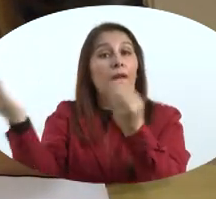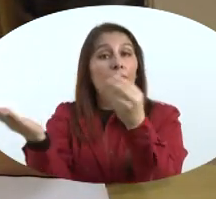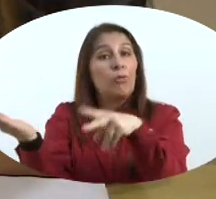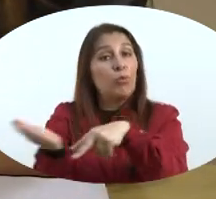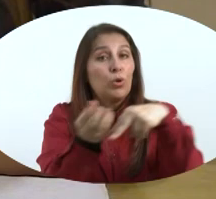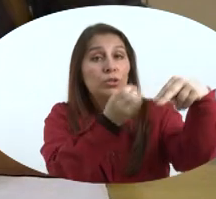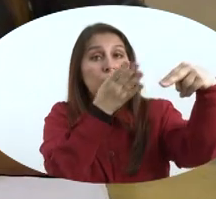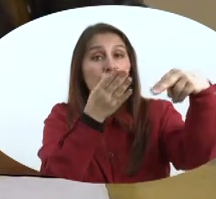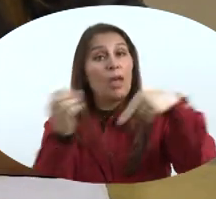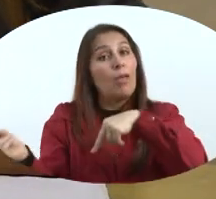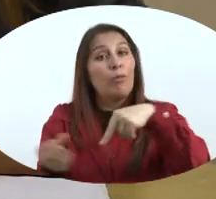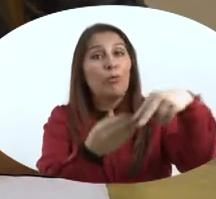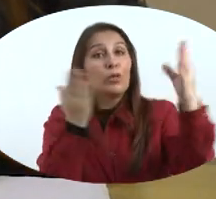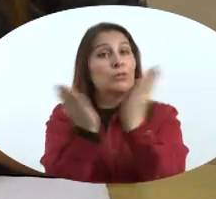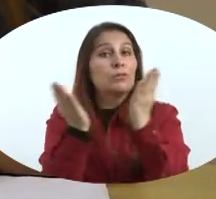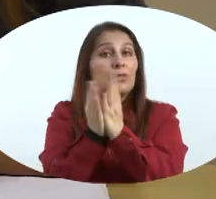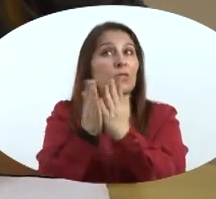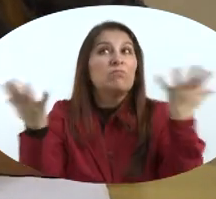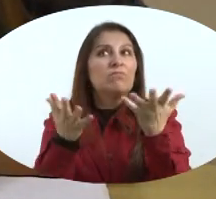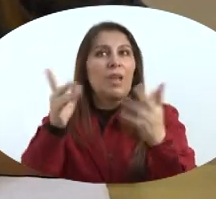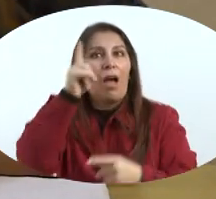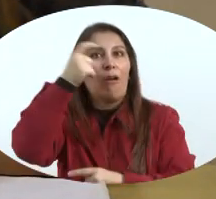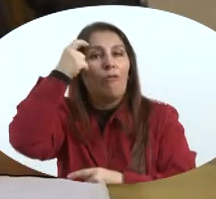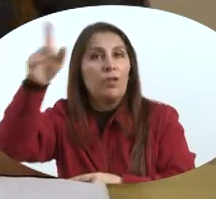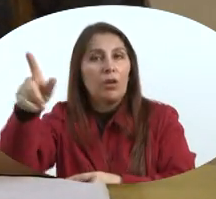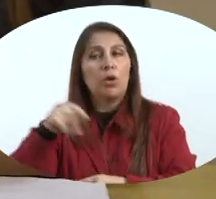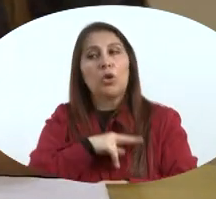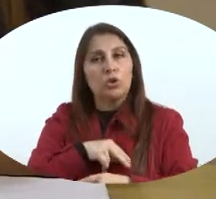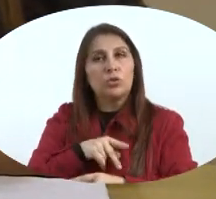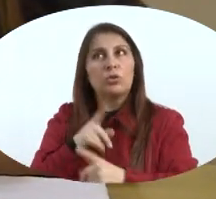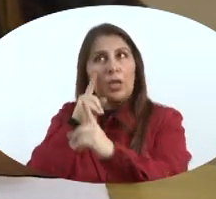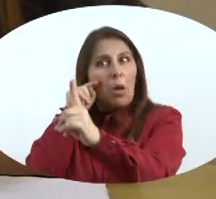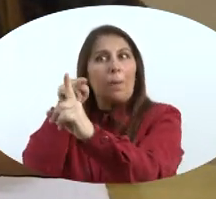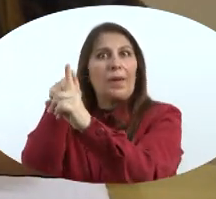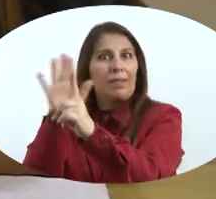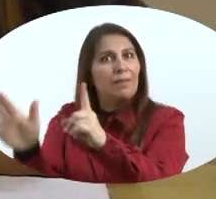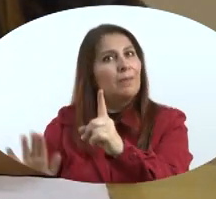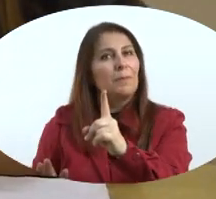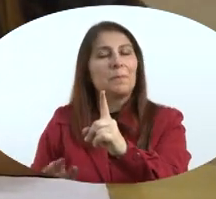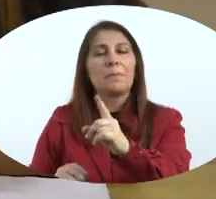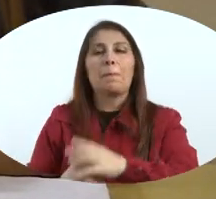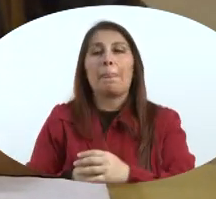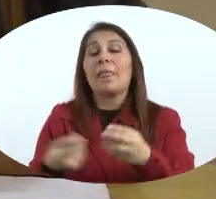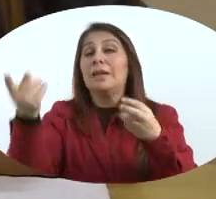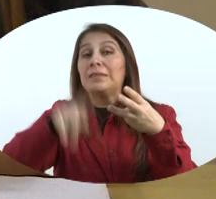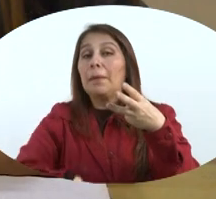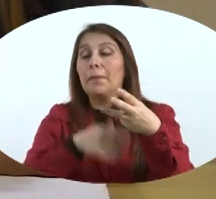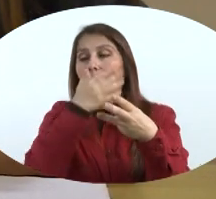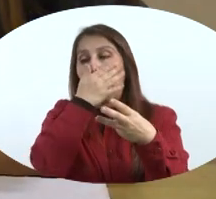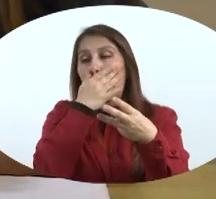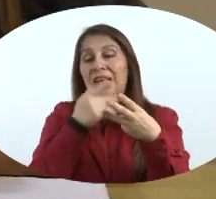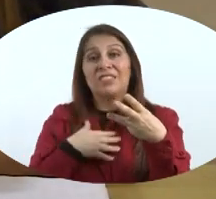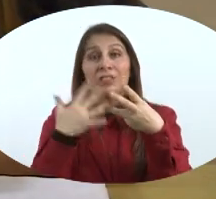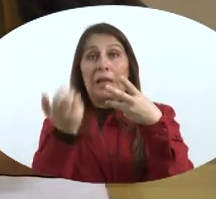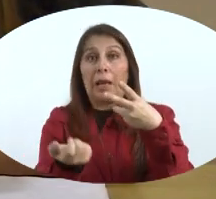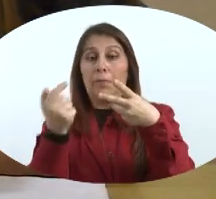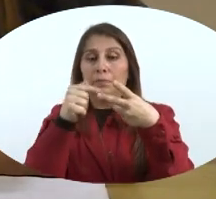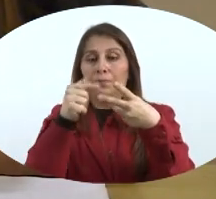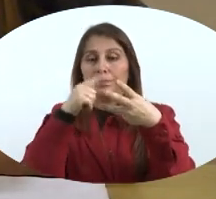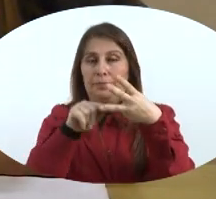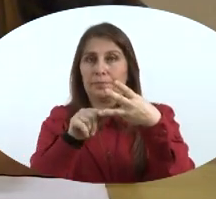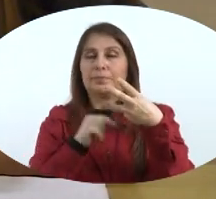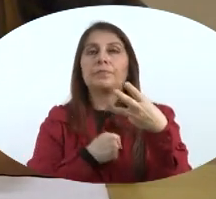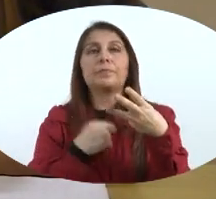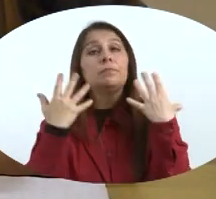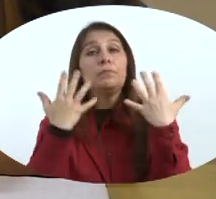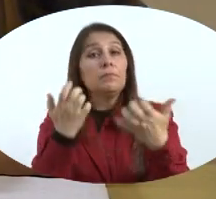gobierno y eso tiene que quedar completamente claro y nosotros vamos a tener ese derrotero pero adicional de ese derrotero también pretendemos que desde este momento se